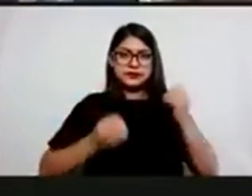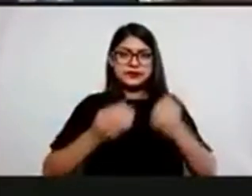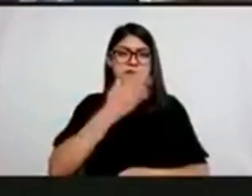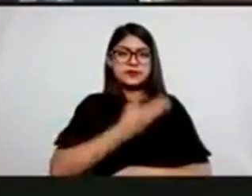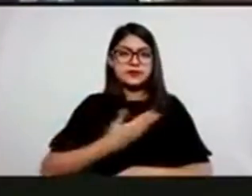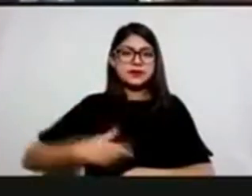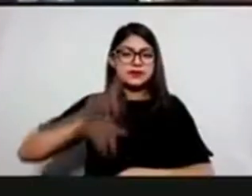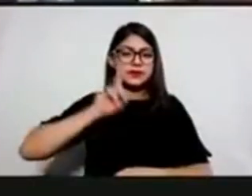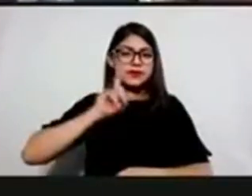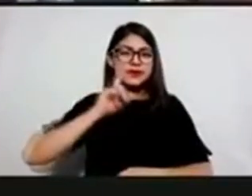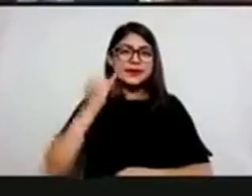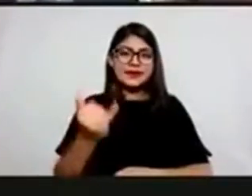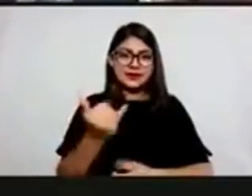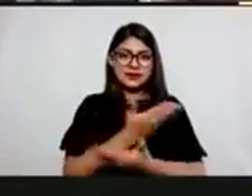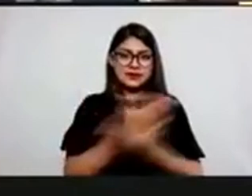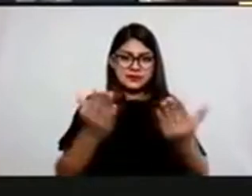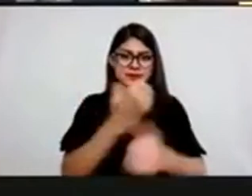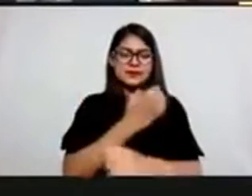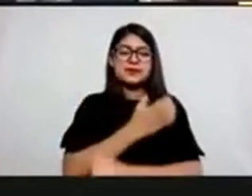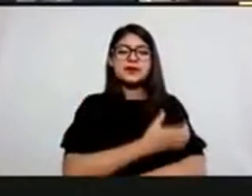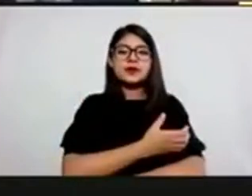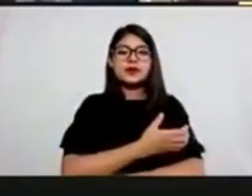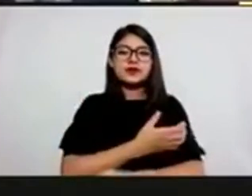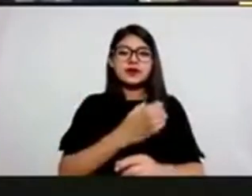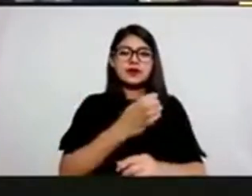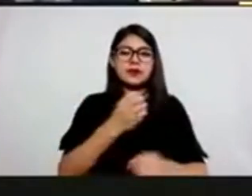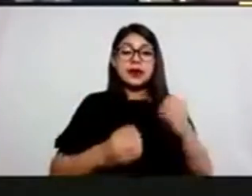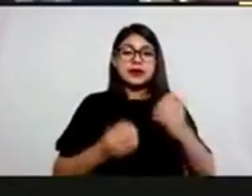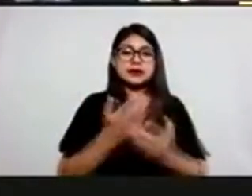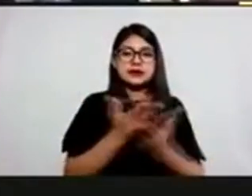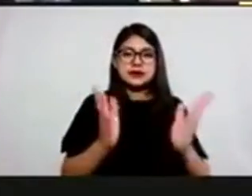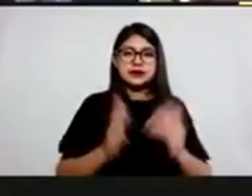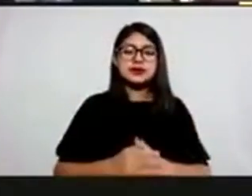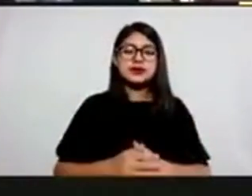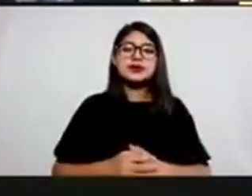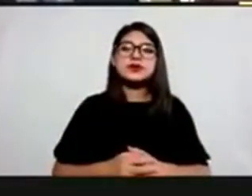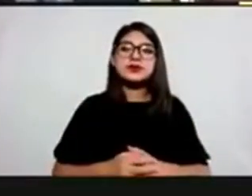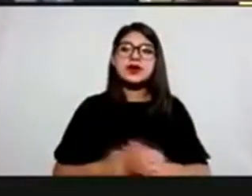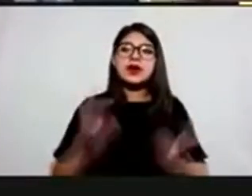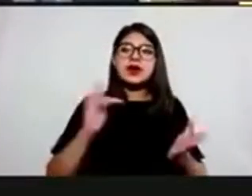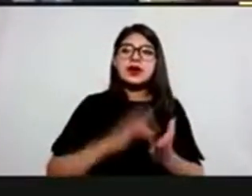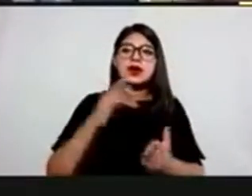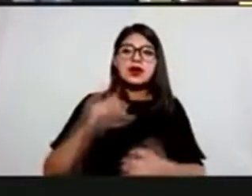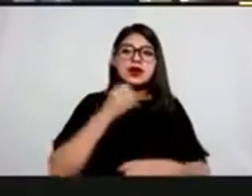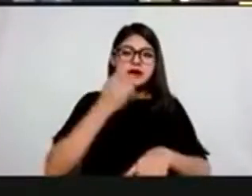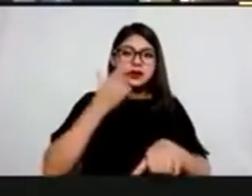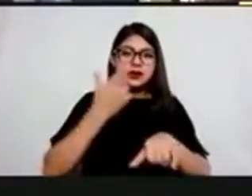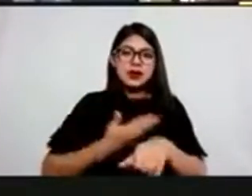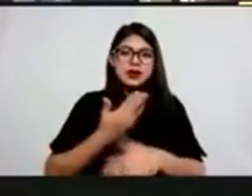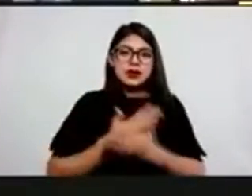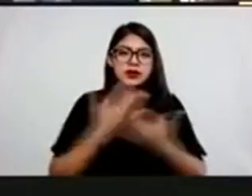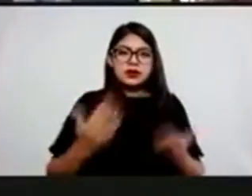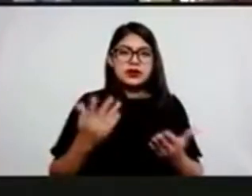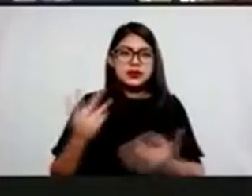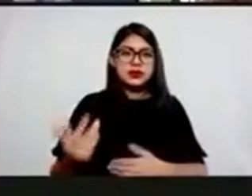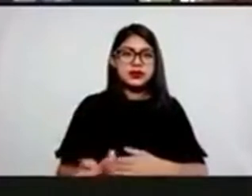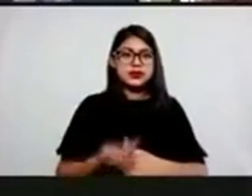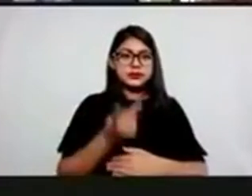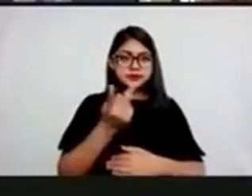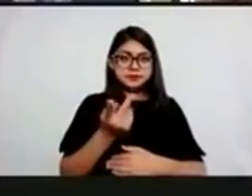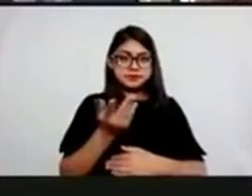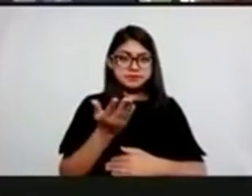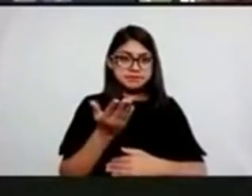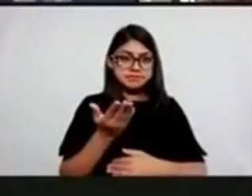Muchísimas gracias, Gustavo. Magistrados, está a su consideración el proyecto que nos presenta